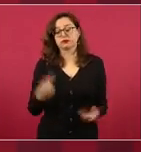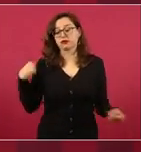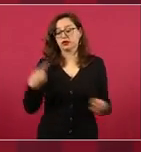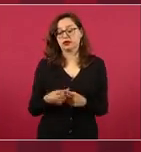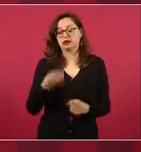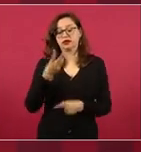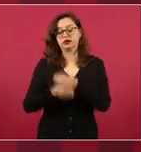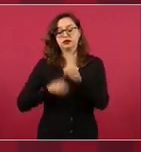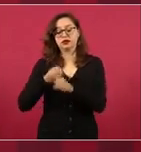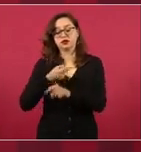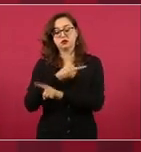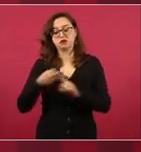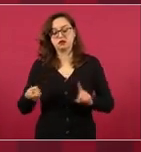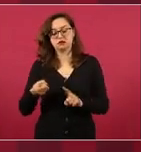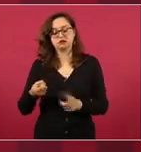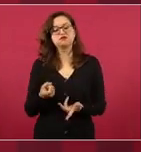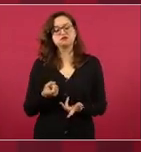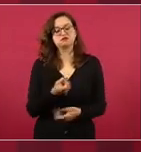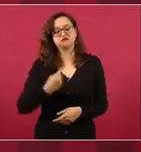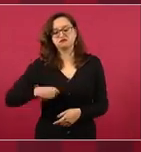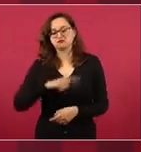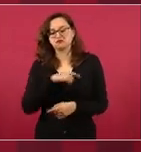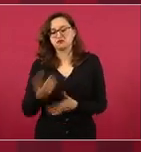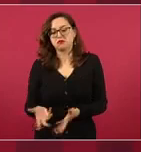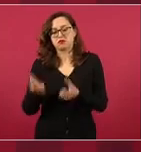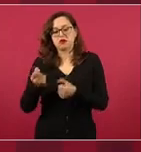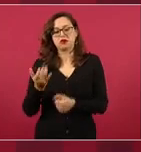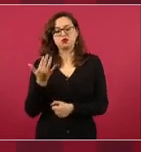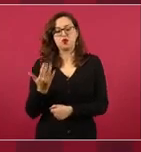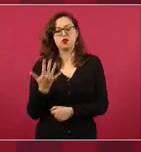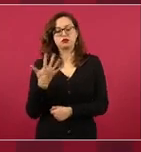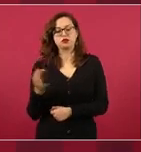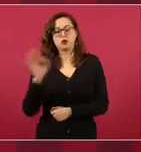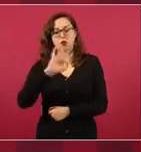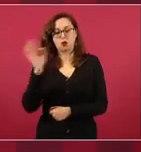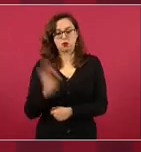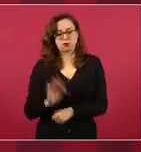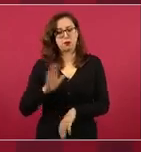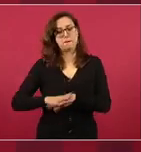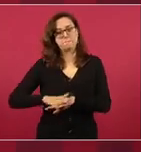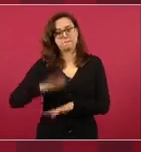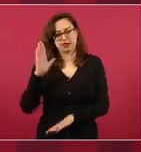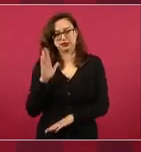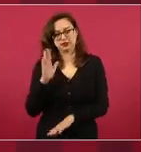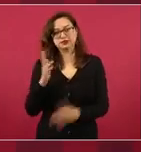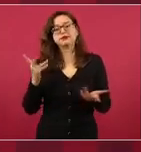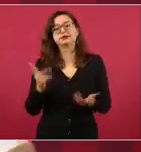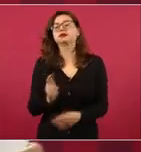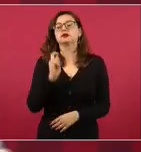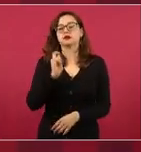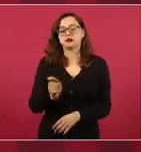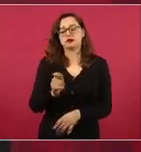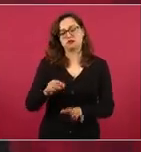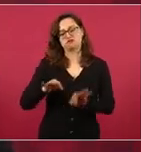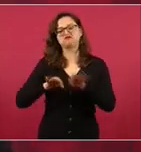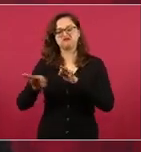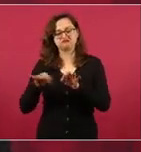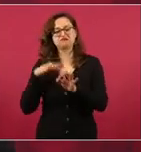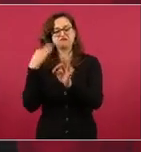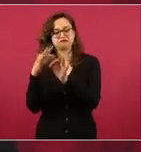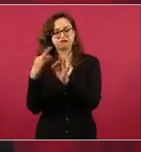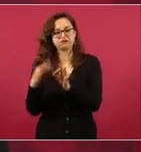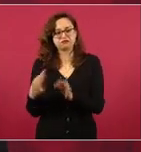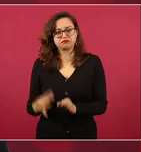55% de lo que antes había recuperado, es decir, está dando resultados lo que se está haciendo. Se trabaja a través de